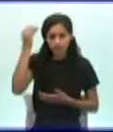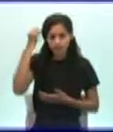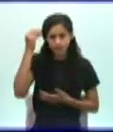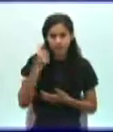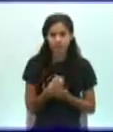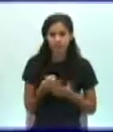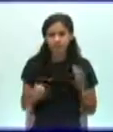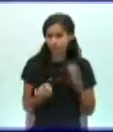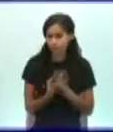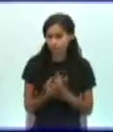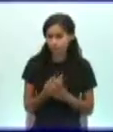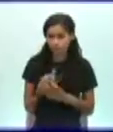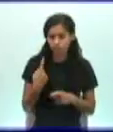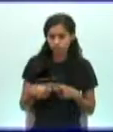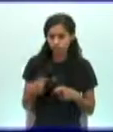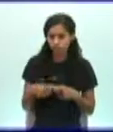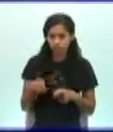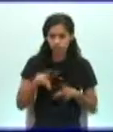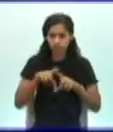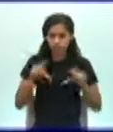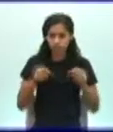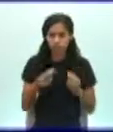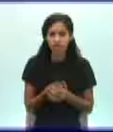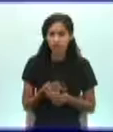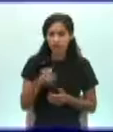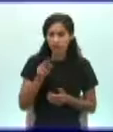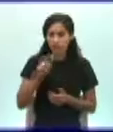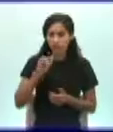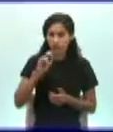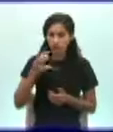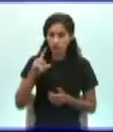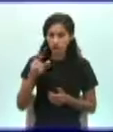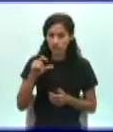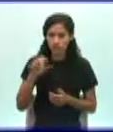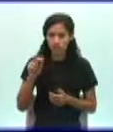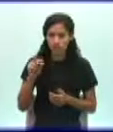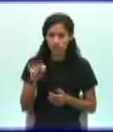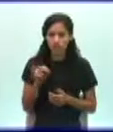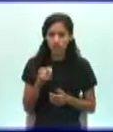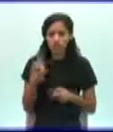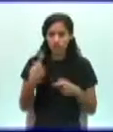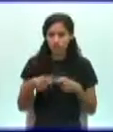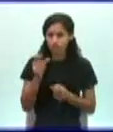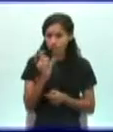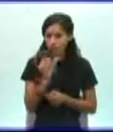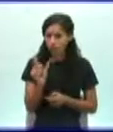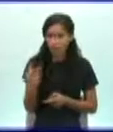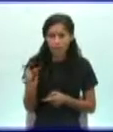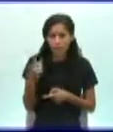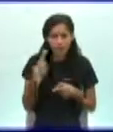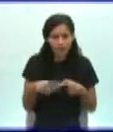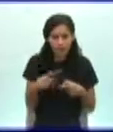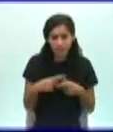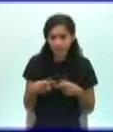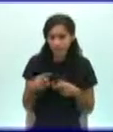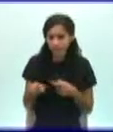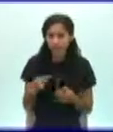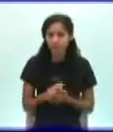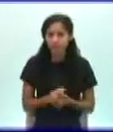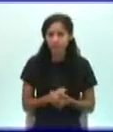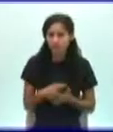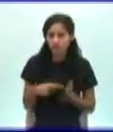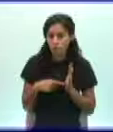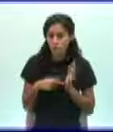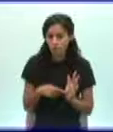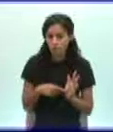propias definiciones? Articulación, criollo, escolástica, ideología, ilustración, que aparecen